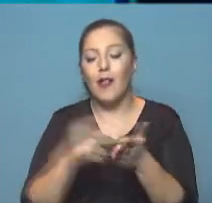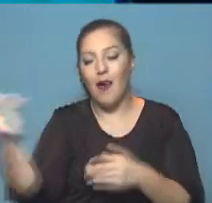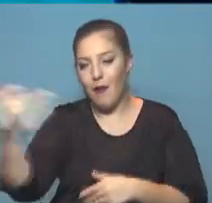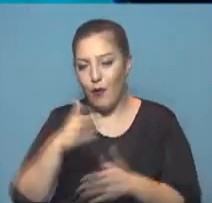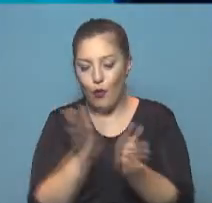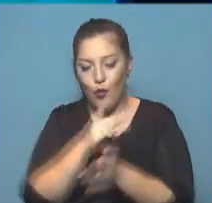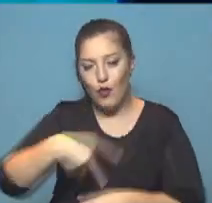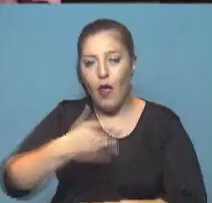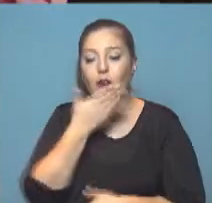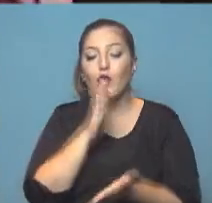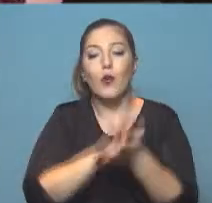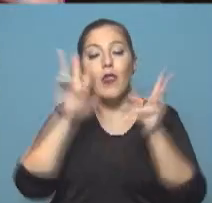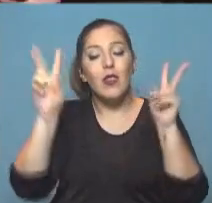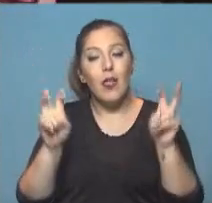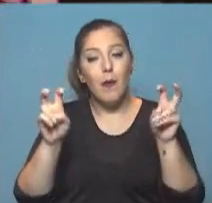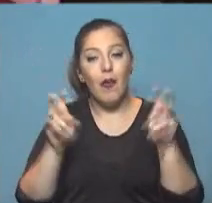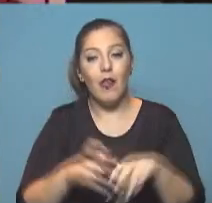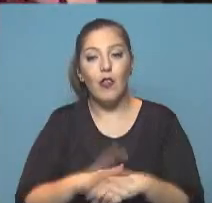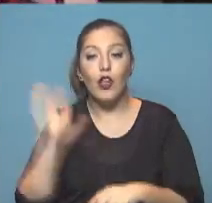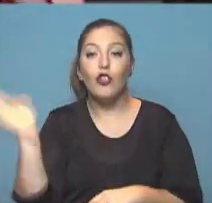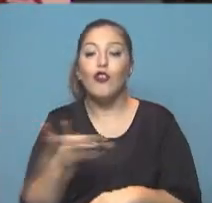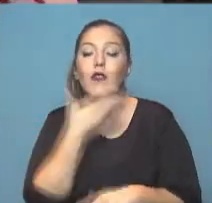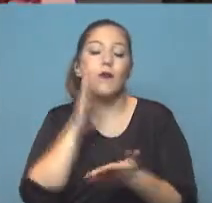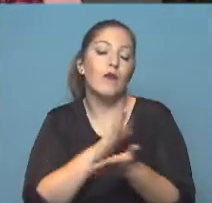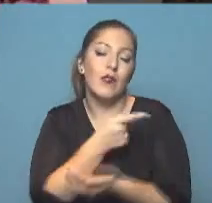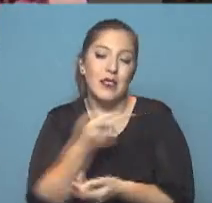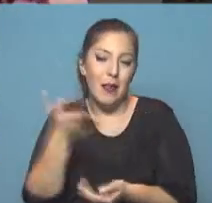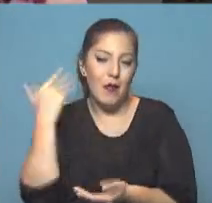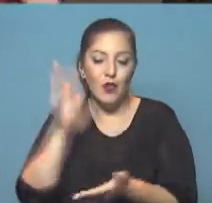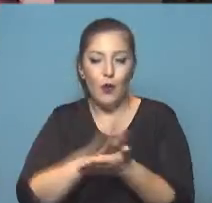con nosotros hablando de un tema que, nada, todos estamos hablando esta semana de Colombia. Muchas gracias. A ustedes.